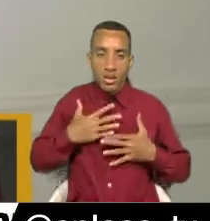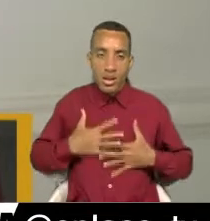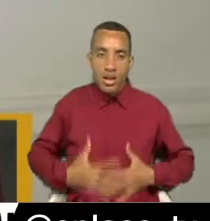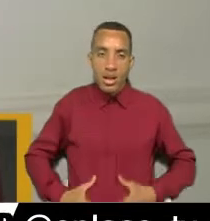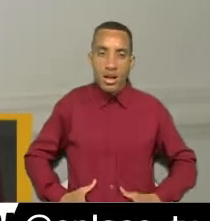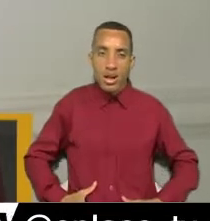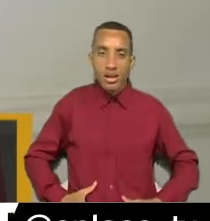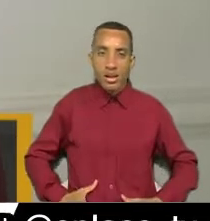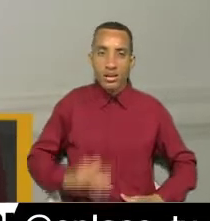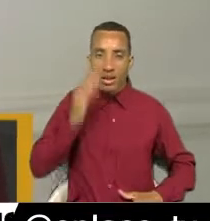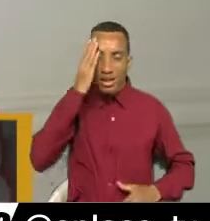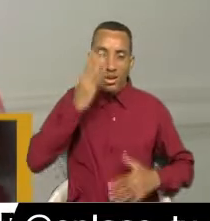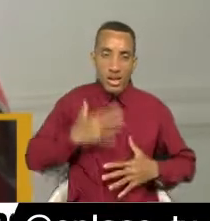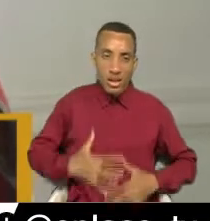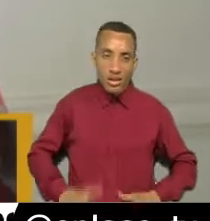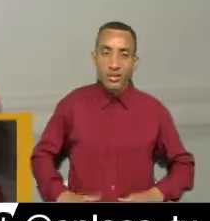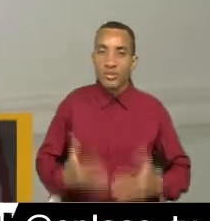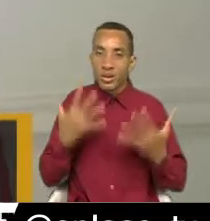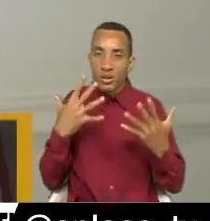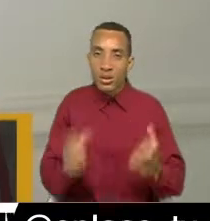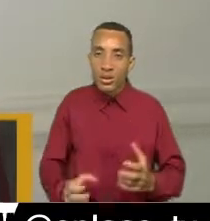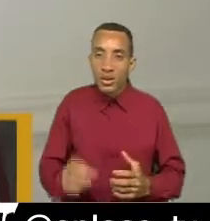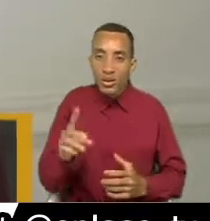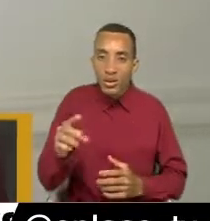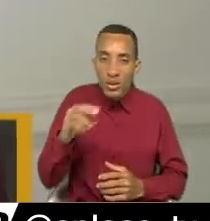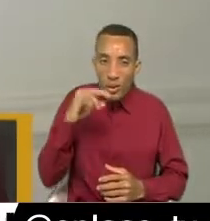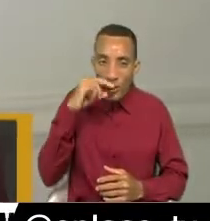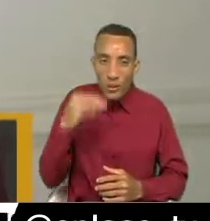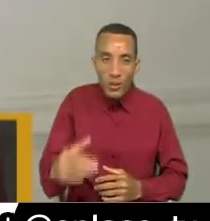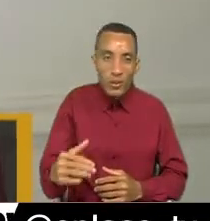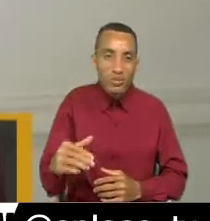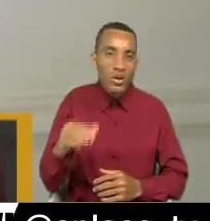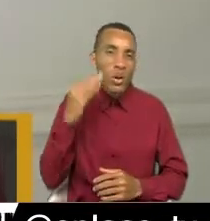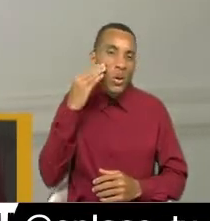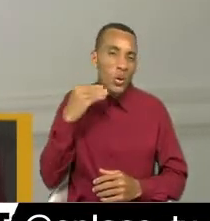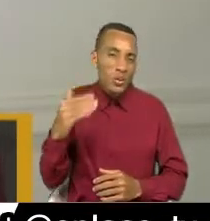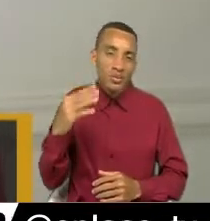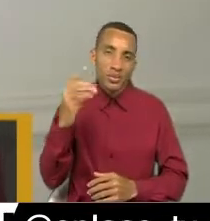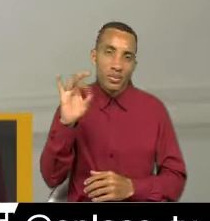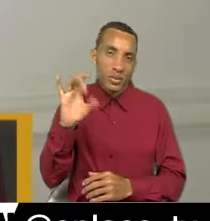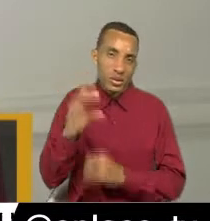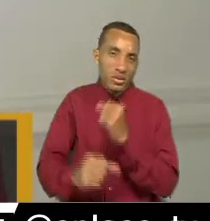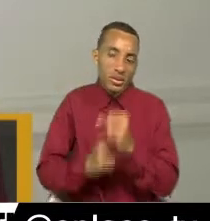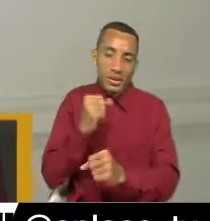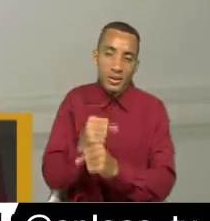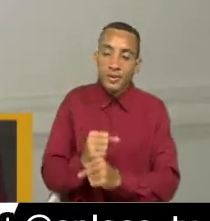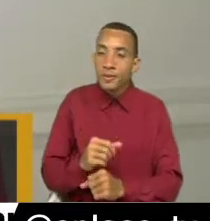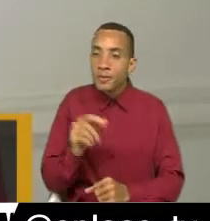menor de 15 años. Sí, no podemos nosotros precisar esta versión.